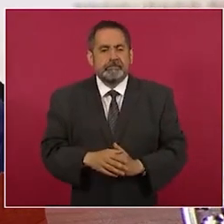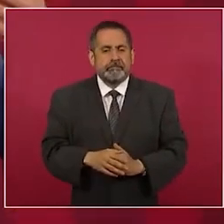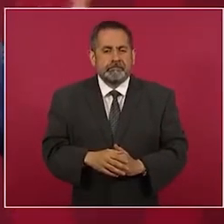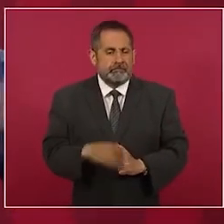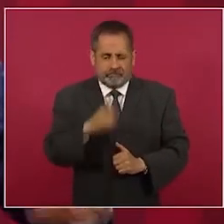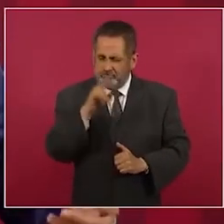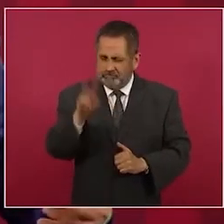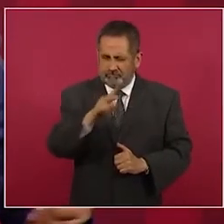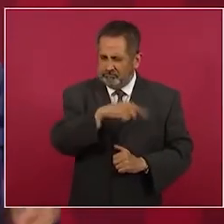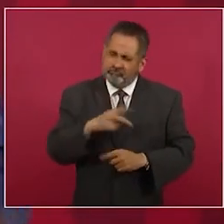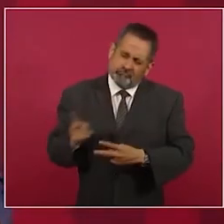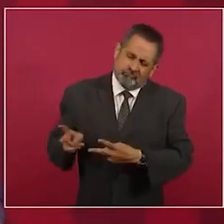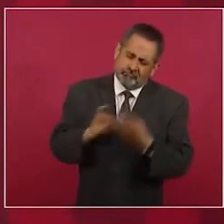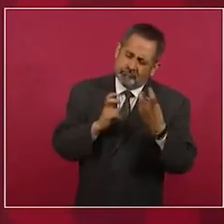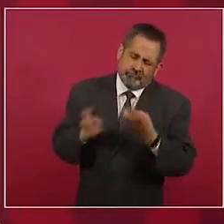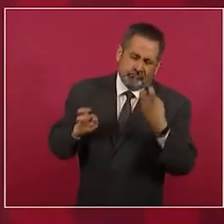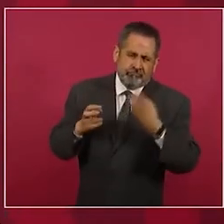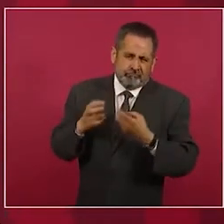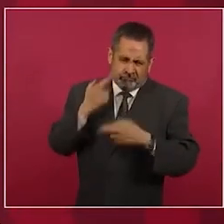para robar,